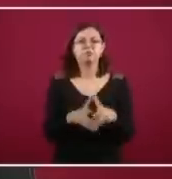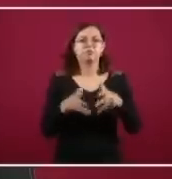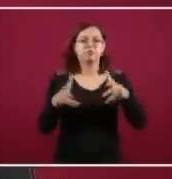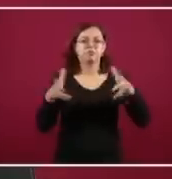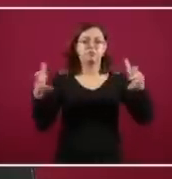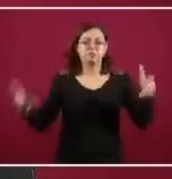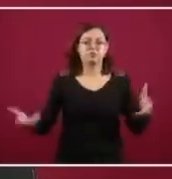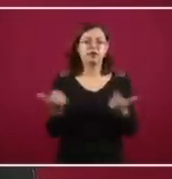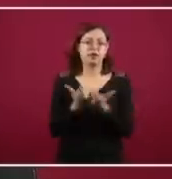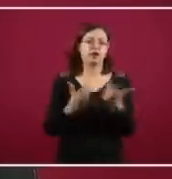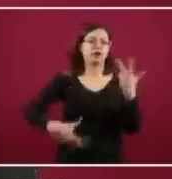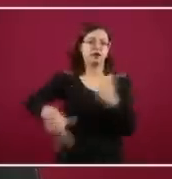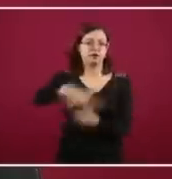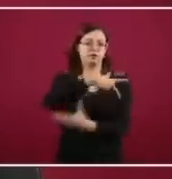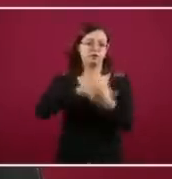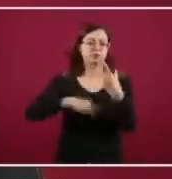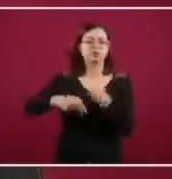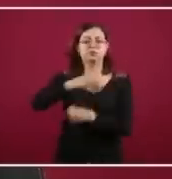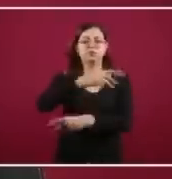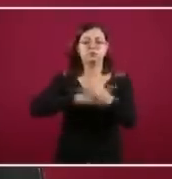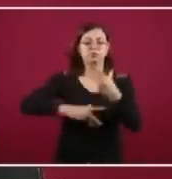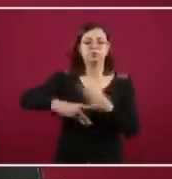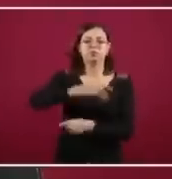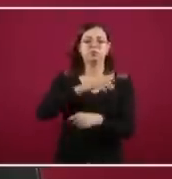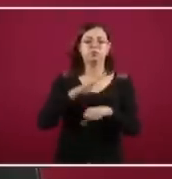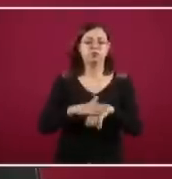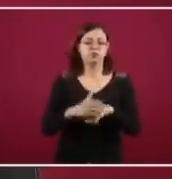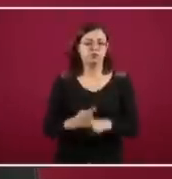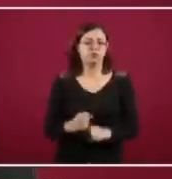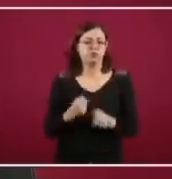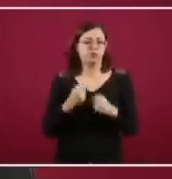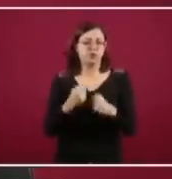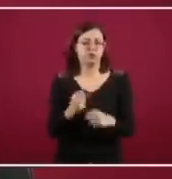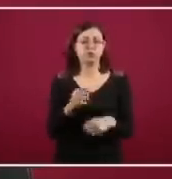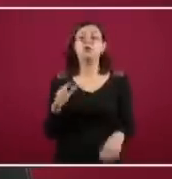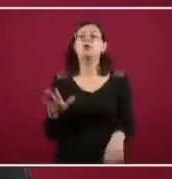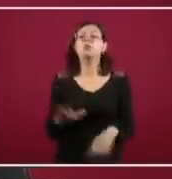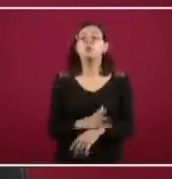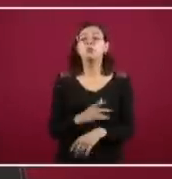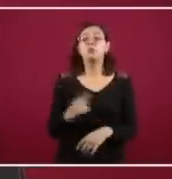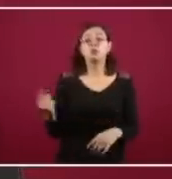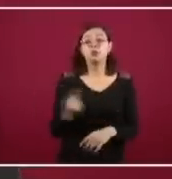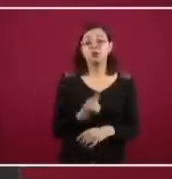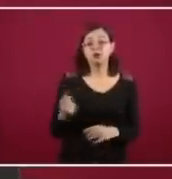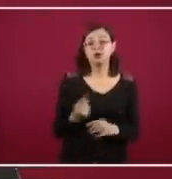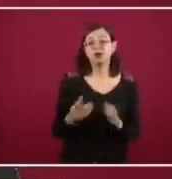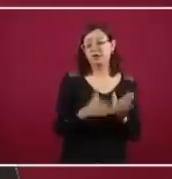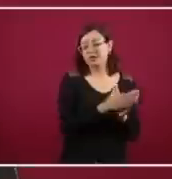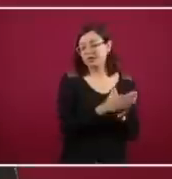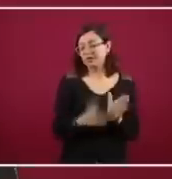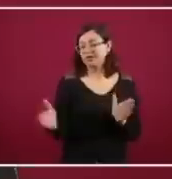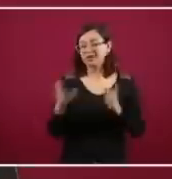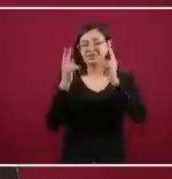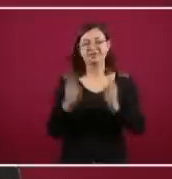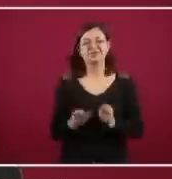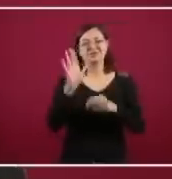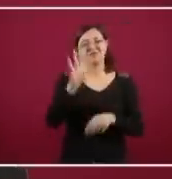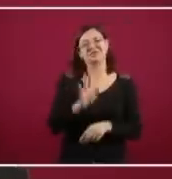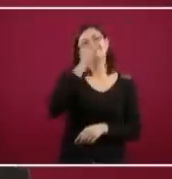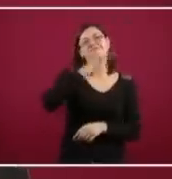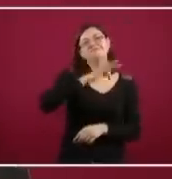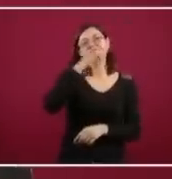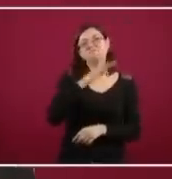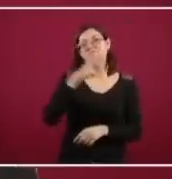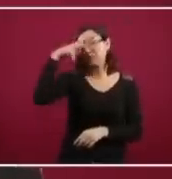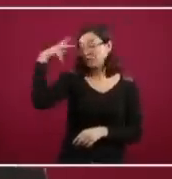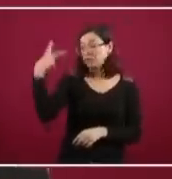la economía nacional, porque los mexicanos ya reconocen esta fiesta comercial del país como suya